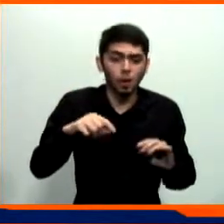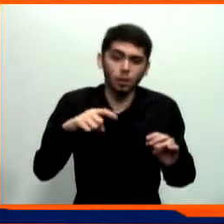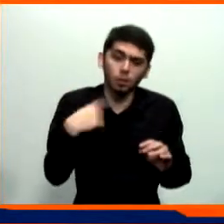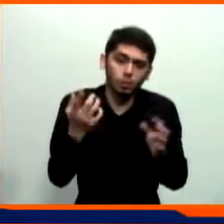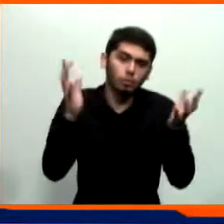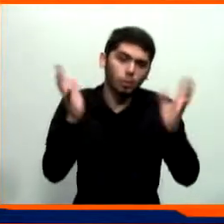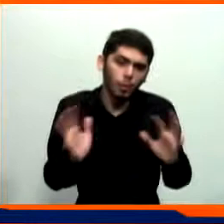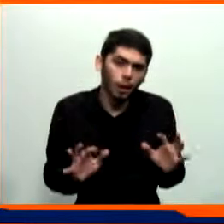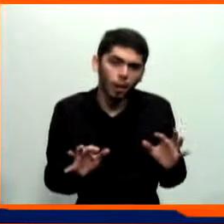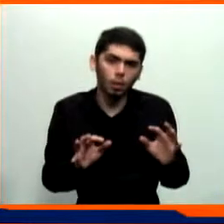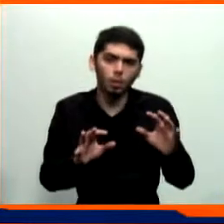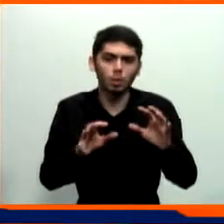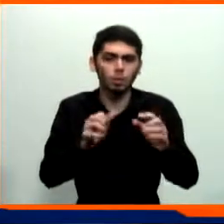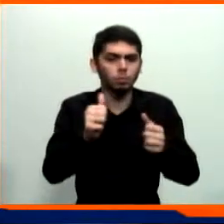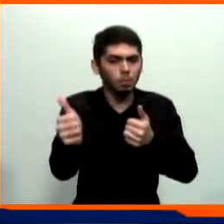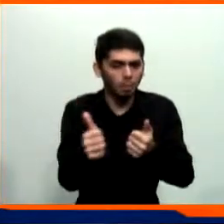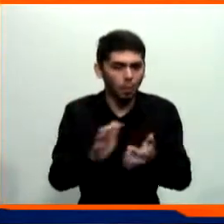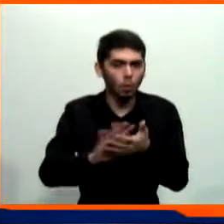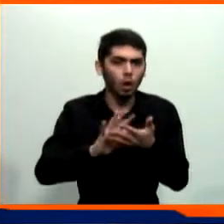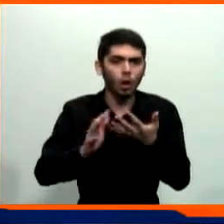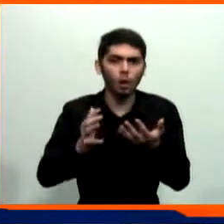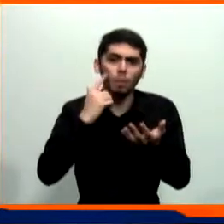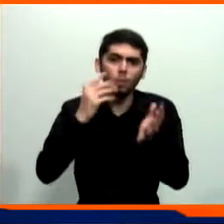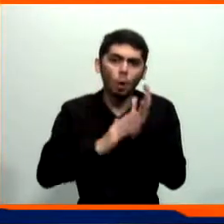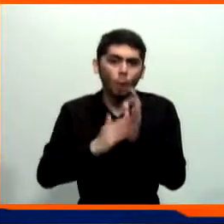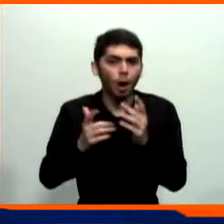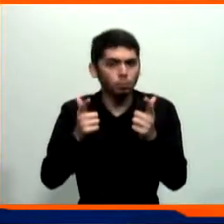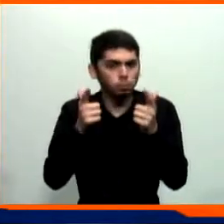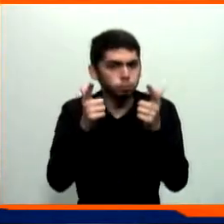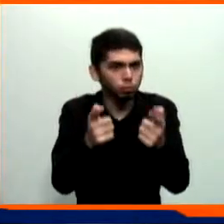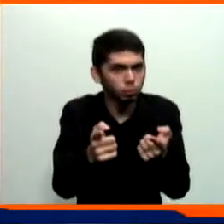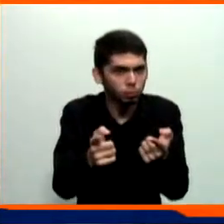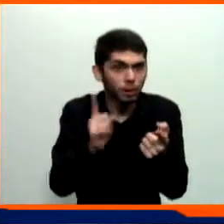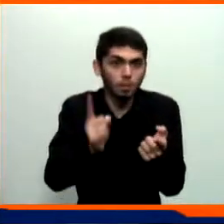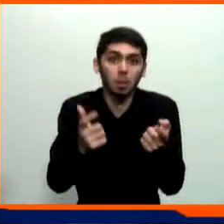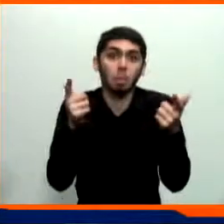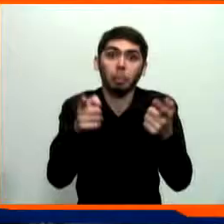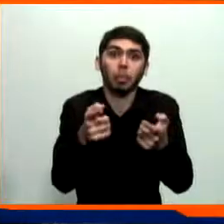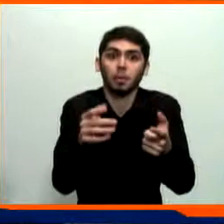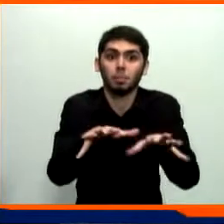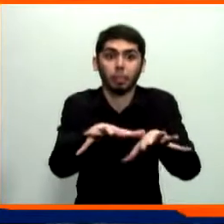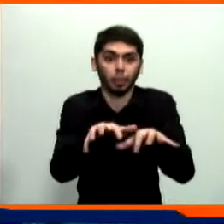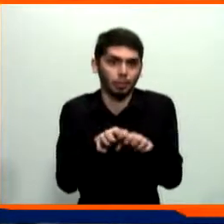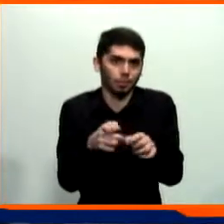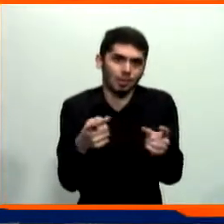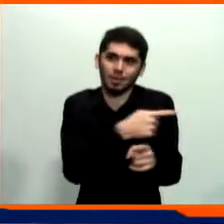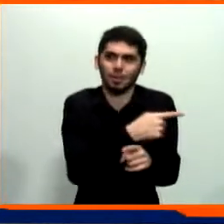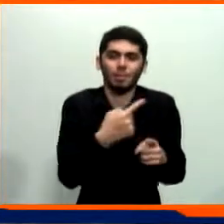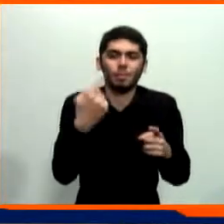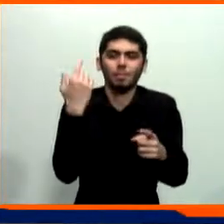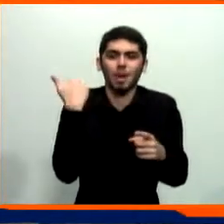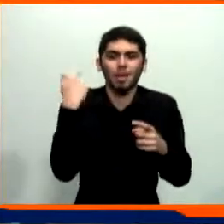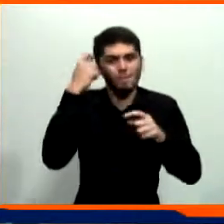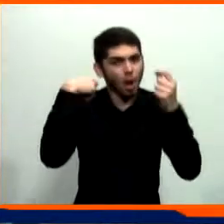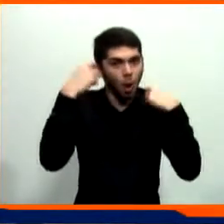nuevo, esto de ir mucho más para adelante y bueno, cuidándonos un poco de los contragolpes ahora, que es lo que nos pasó con Paraguay, ¿no? Básicamente lo que queremos